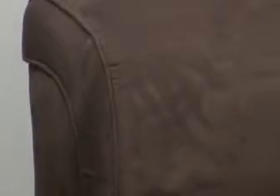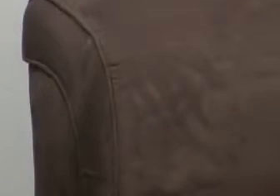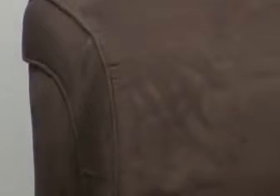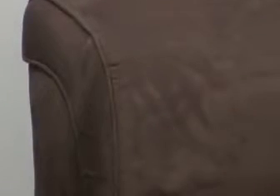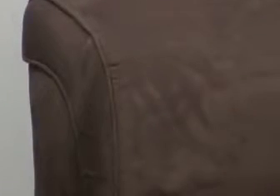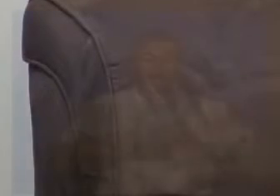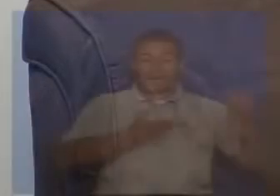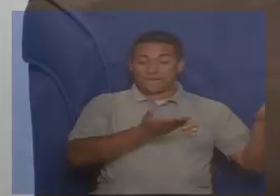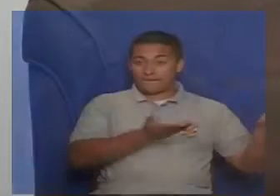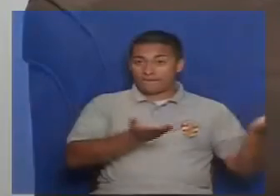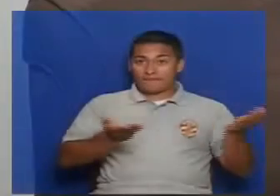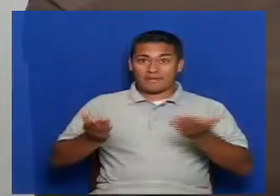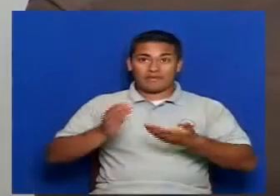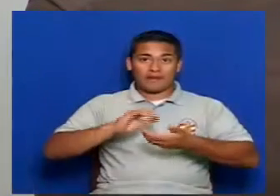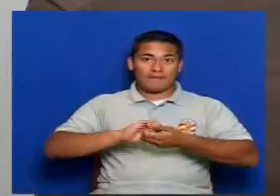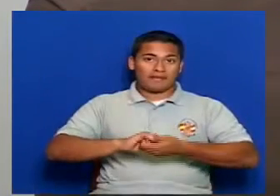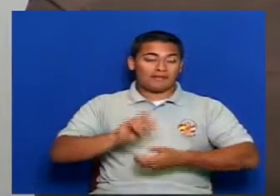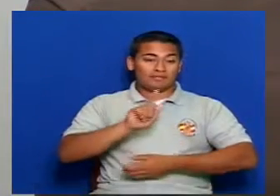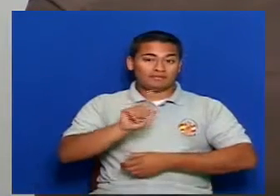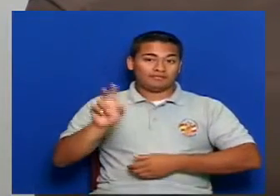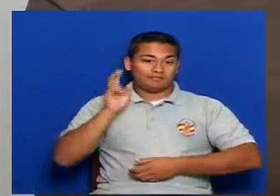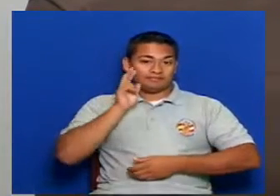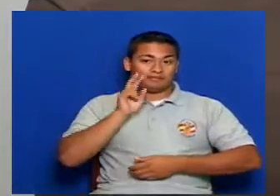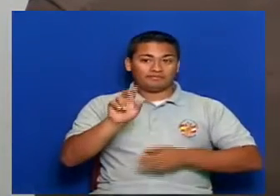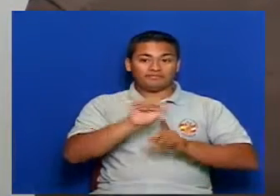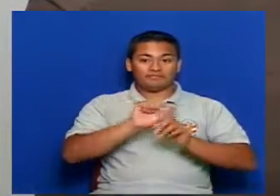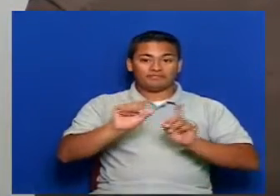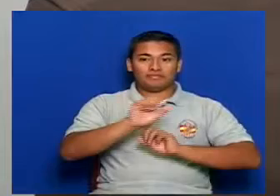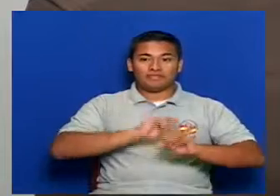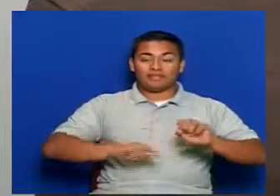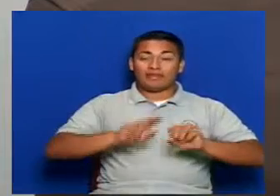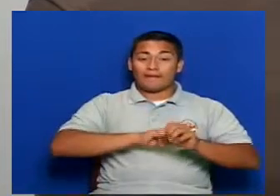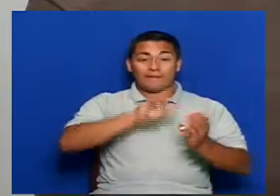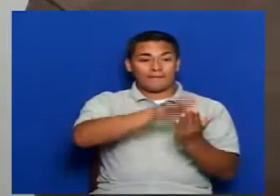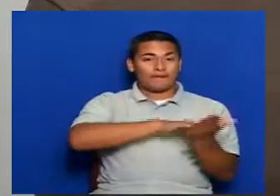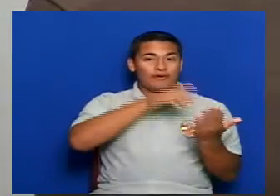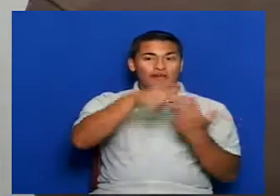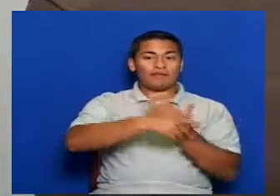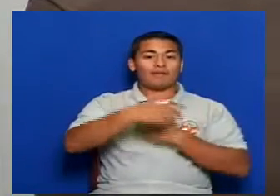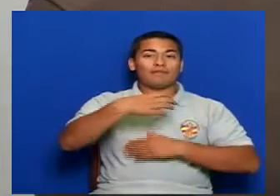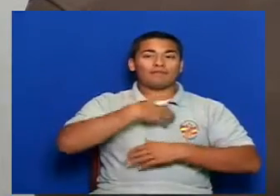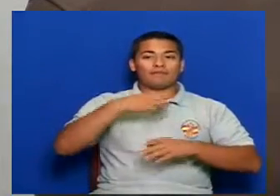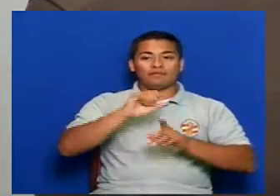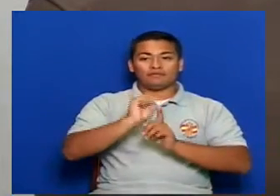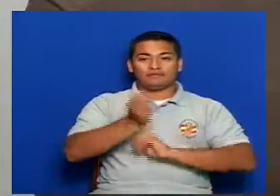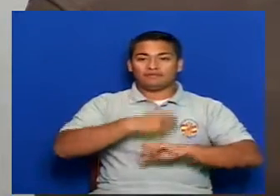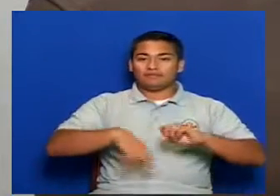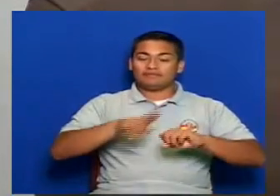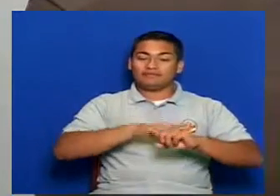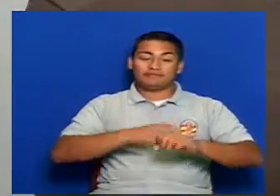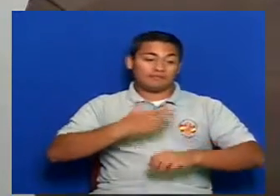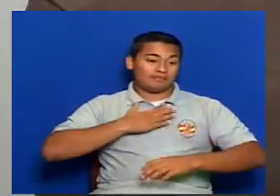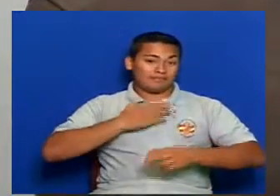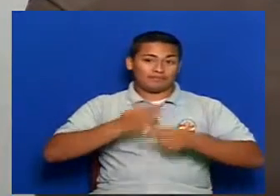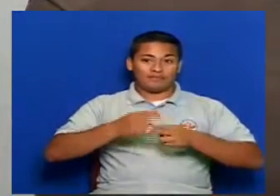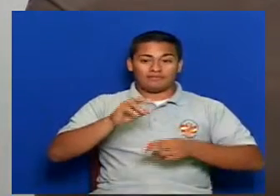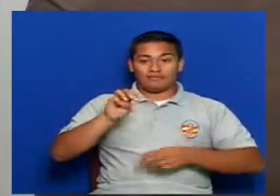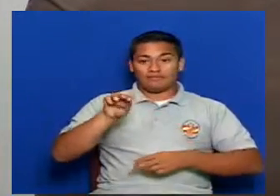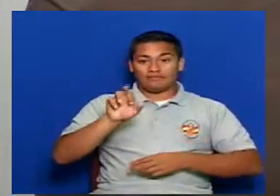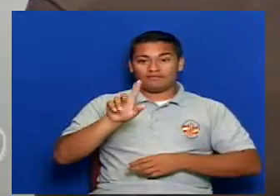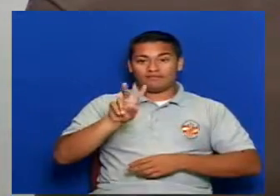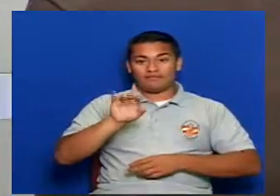bienvenidos televidentes del canal parlamentario a su programa desde el parlamento les saluda marc vila estrada